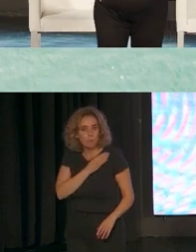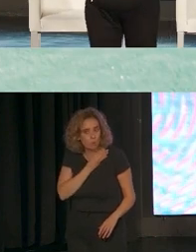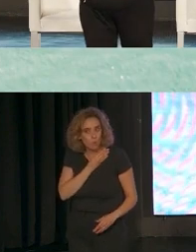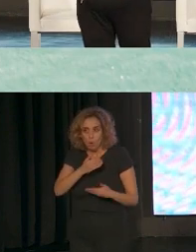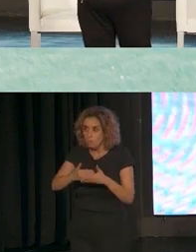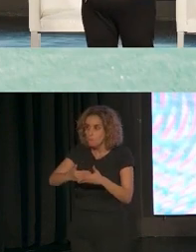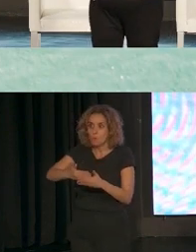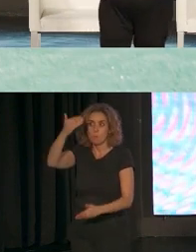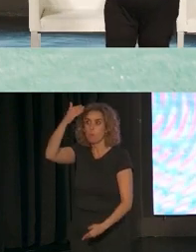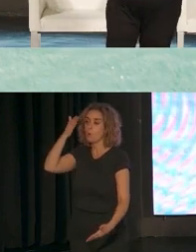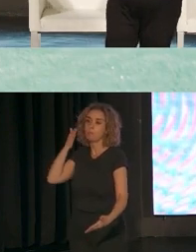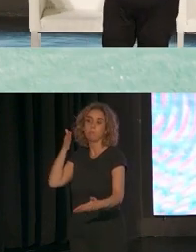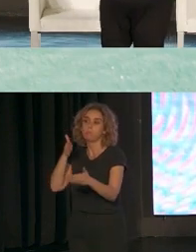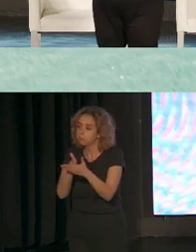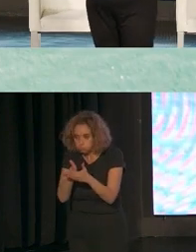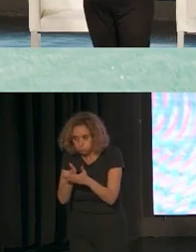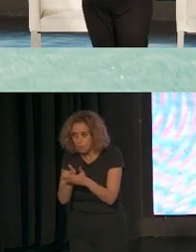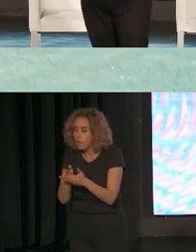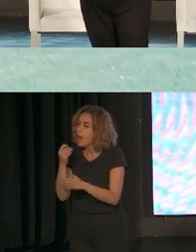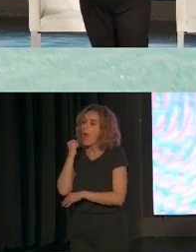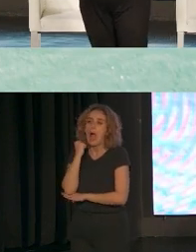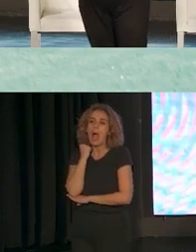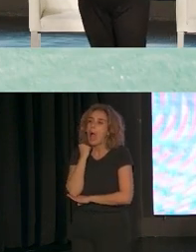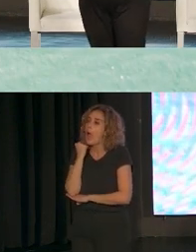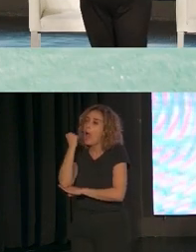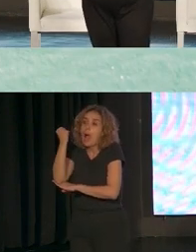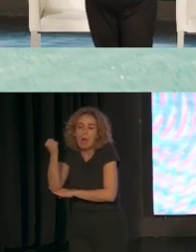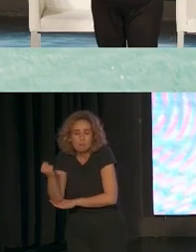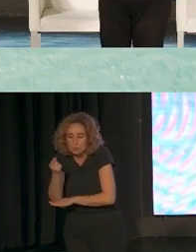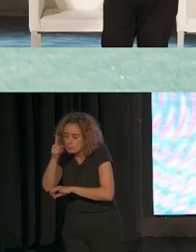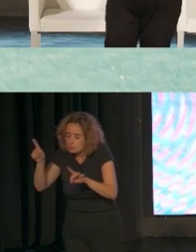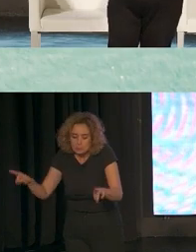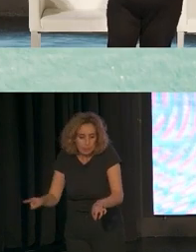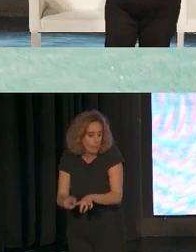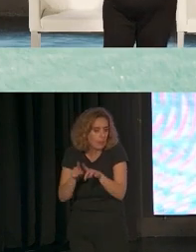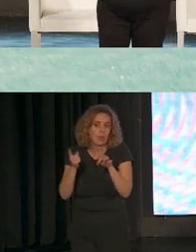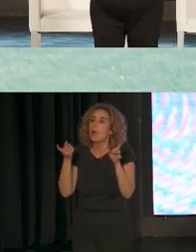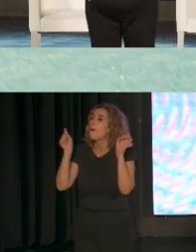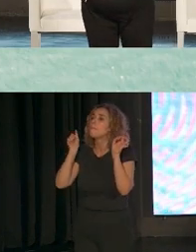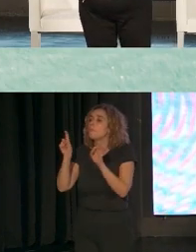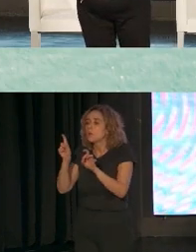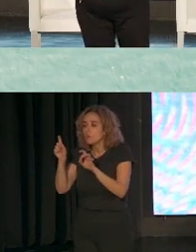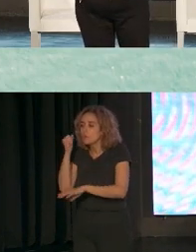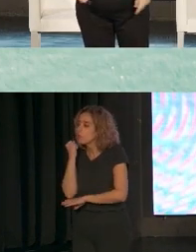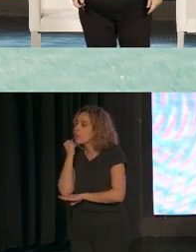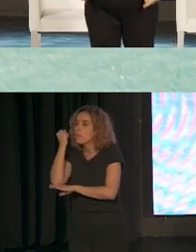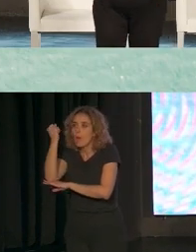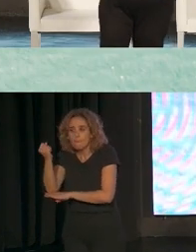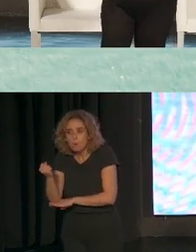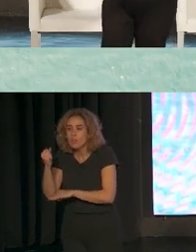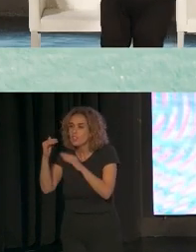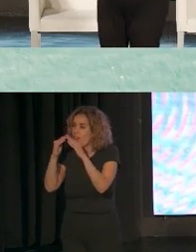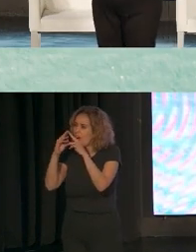muro enorme porque daba igual los apoyos que que me buscara profesores de apoyo que venían a